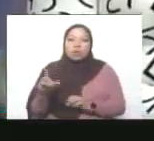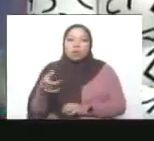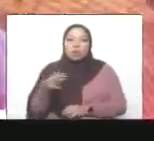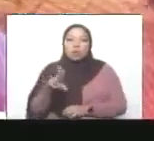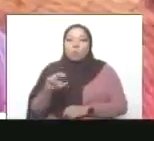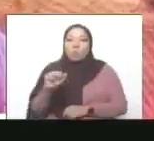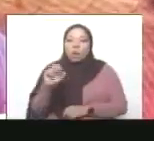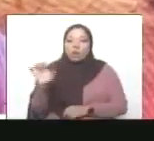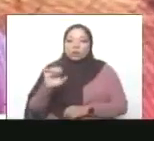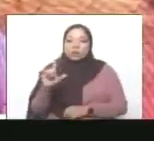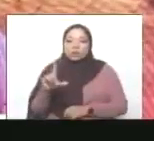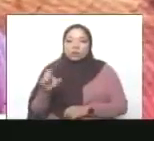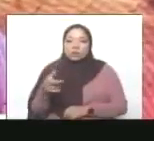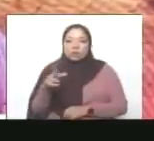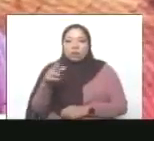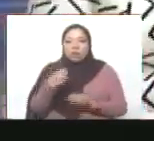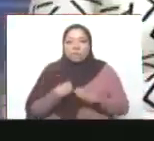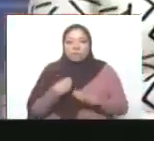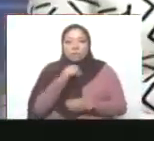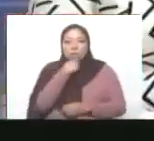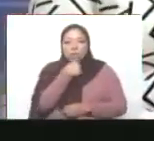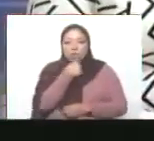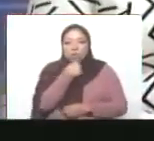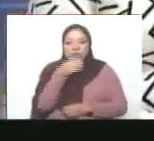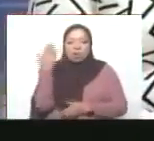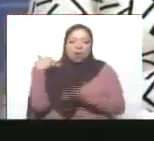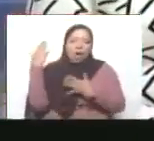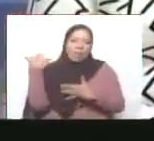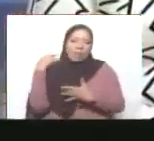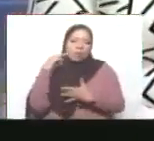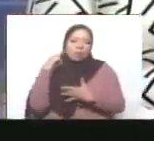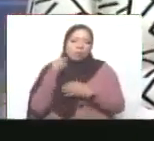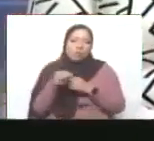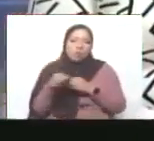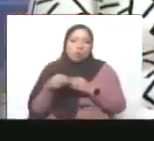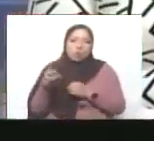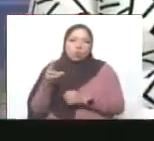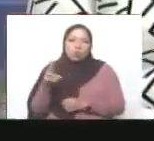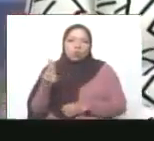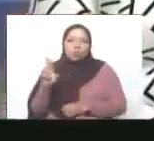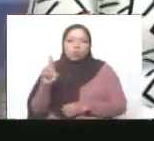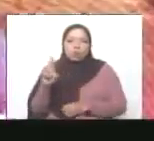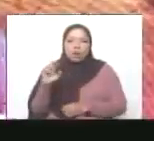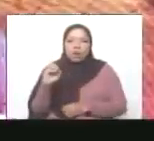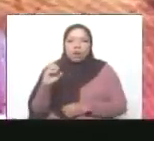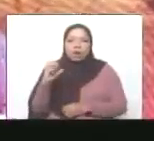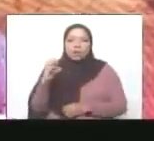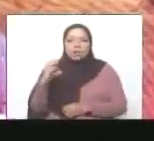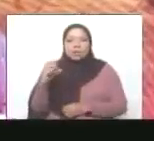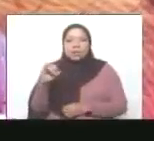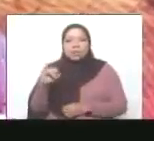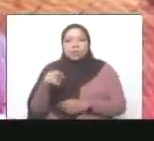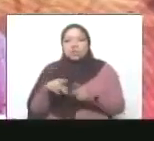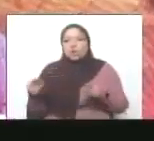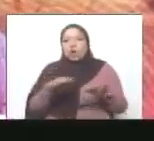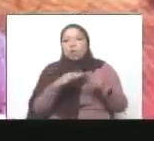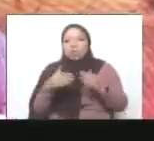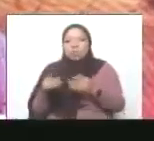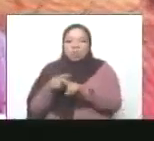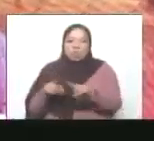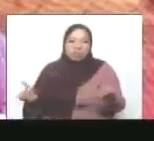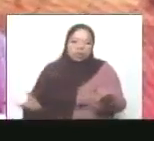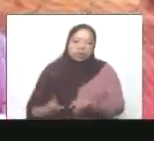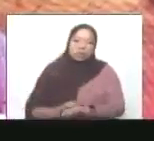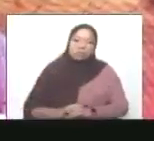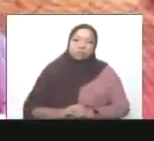El Guache, ¿ahí estaba tu abuelo también? No, mi abuelo estaba en el en Urachiche. ¿En Urachiche? En Urachiche. Correcto.